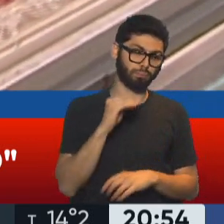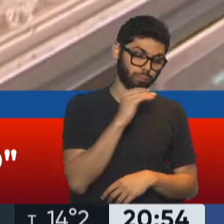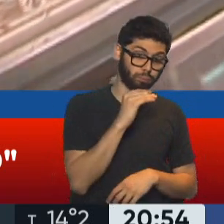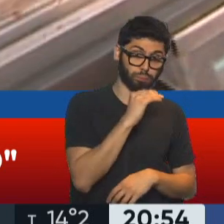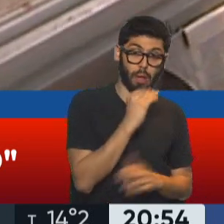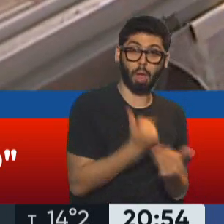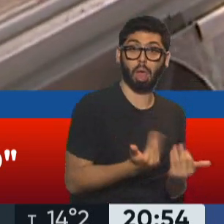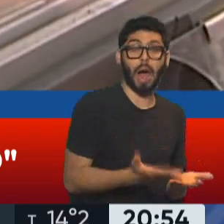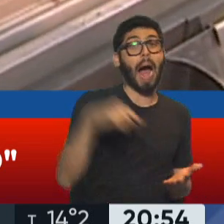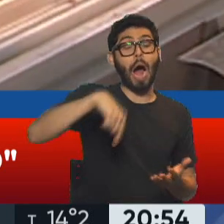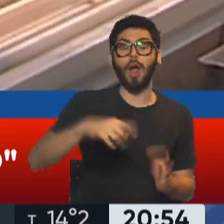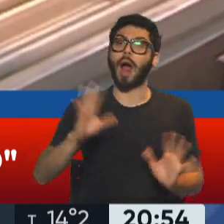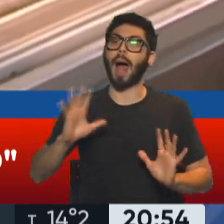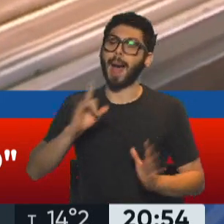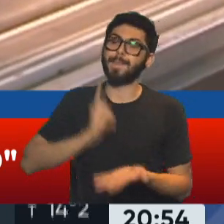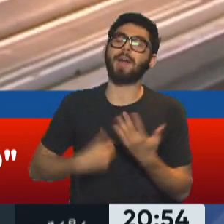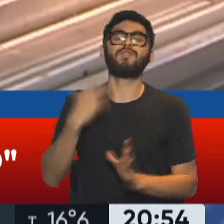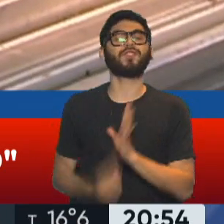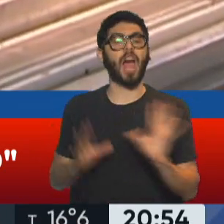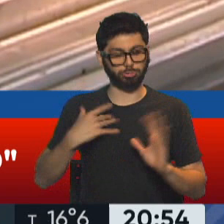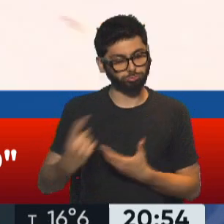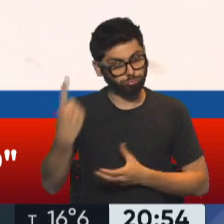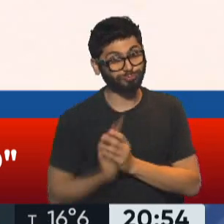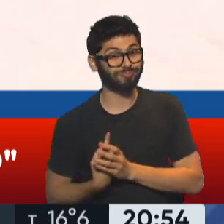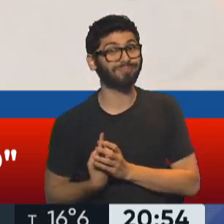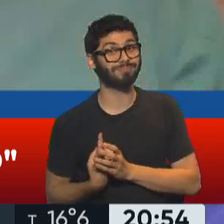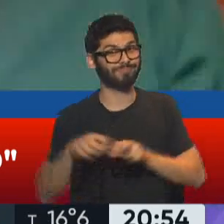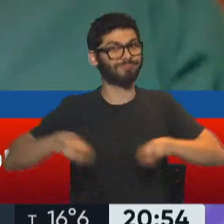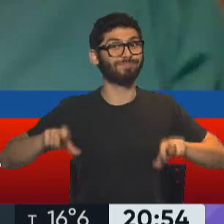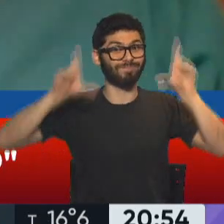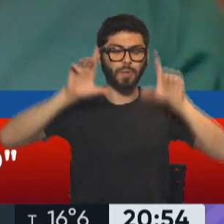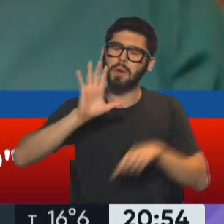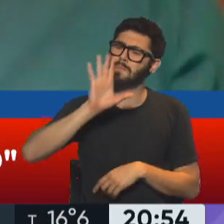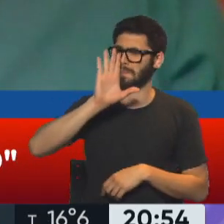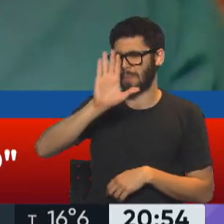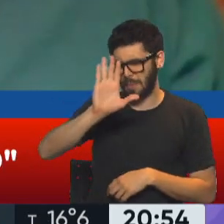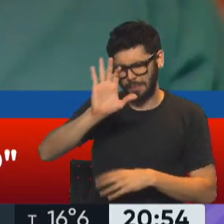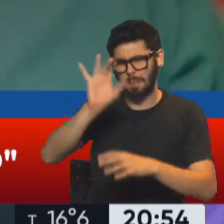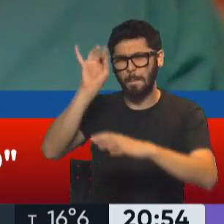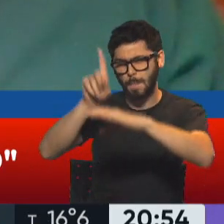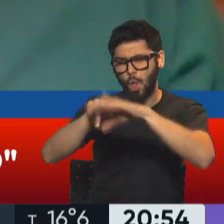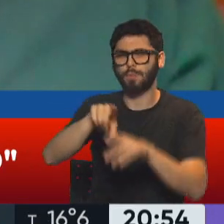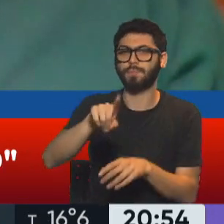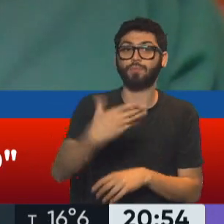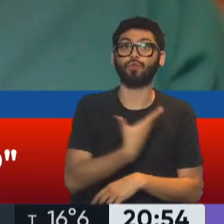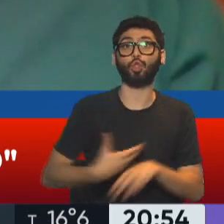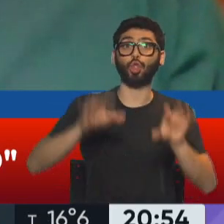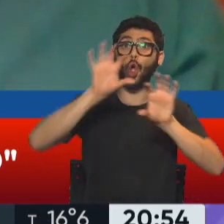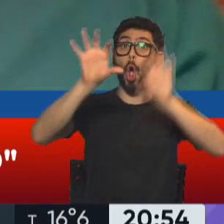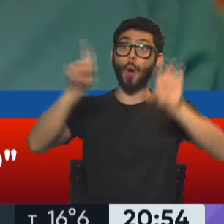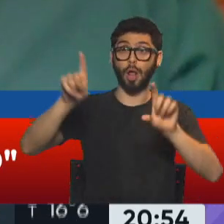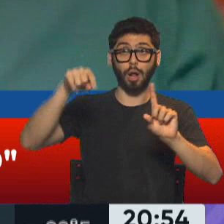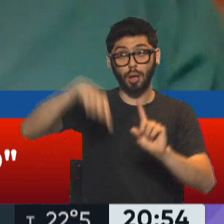que era un error, que había que apoyar al gobierno nacional. No, pero disculpame, los gobernadores es lo que le estaban